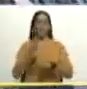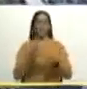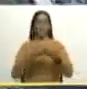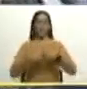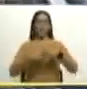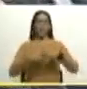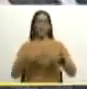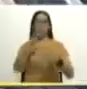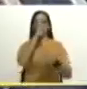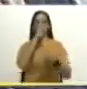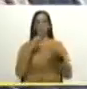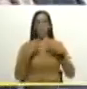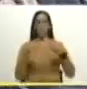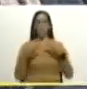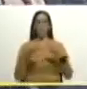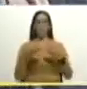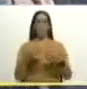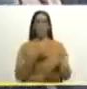banca pública y privada.